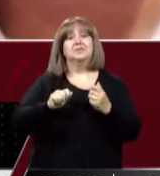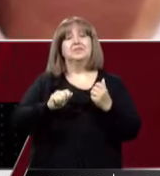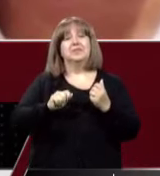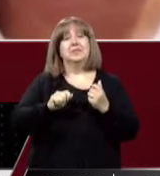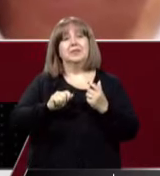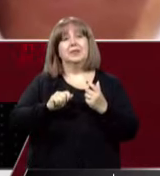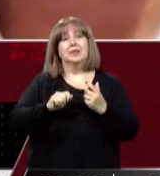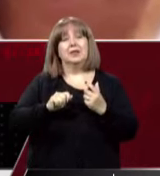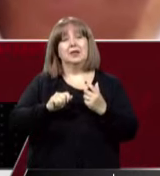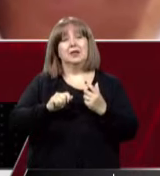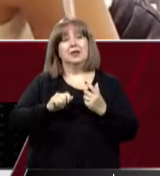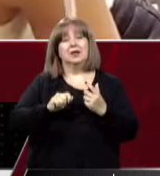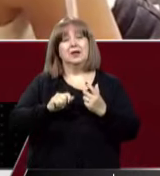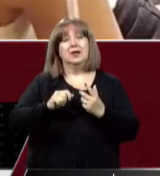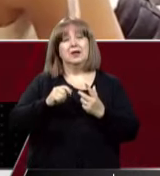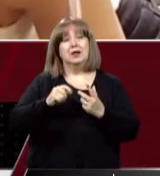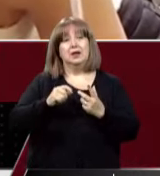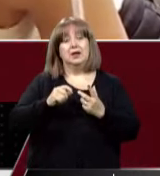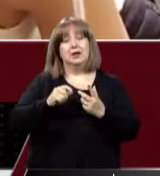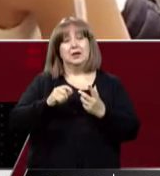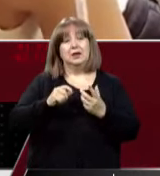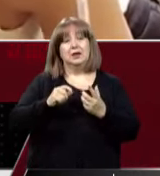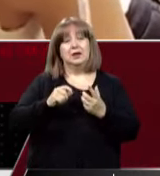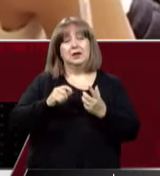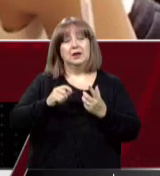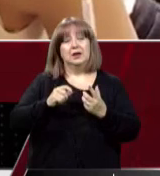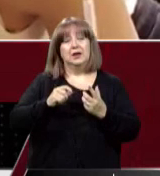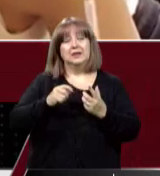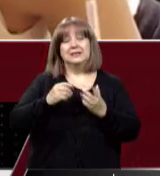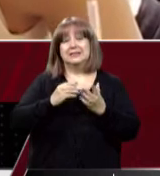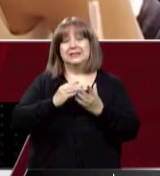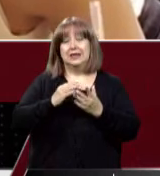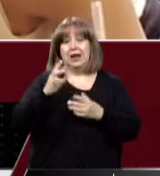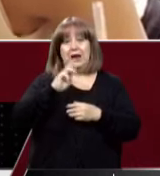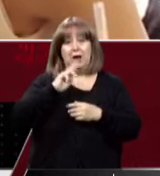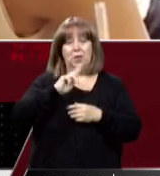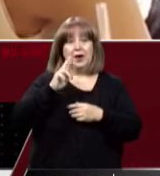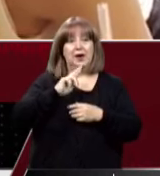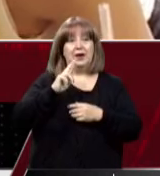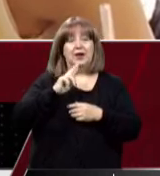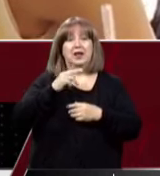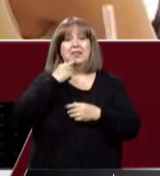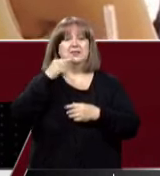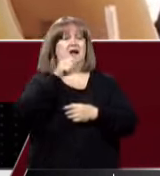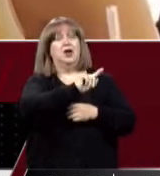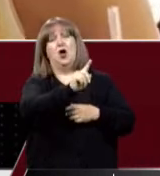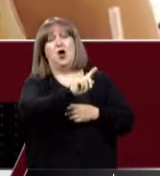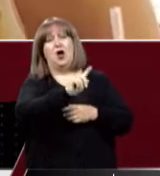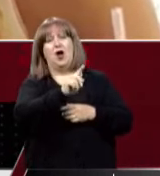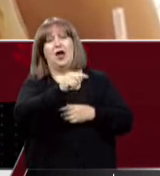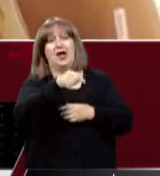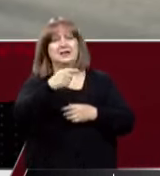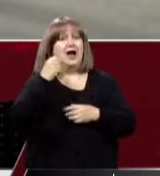que no la veía mutuamente porque a ella no le gustaba, porque siempre decía que Ángela no era su hija. ¿Ella decía